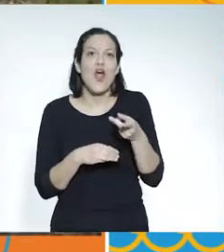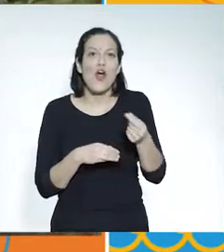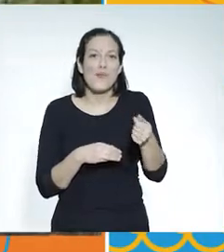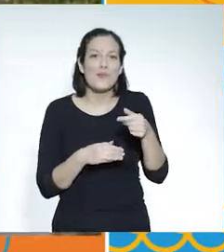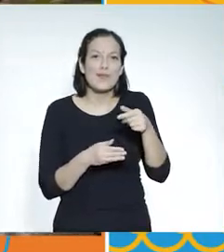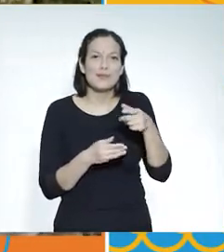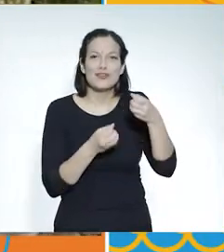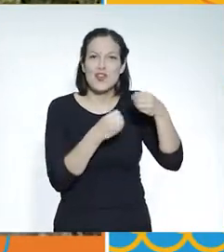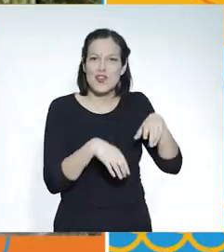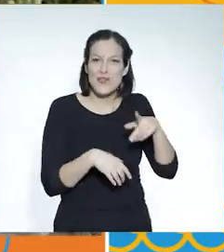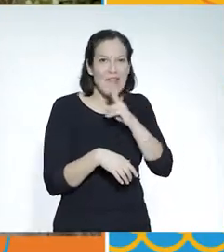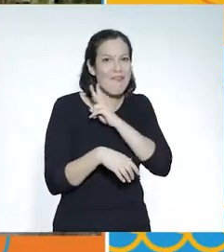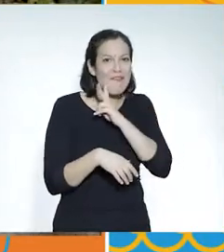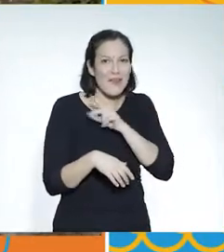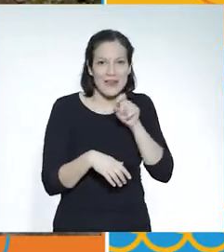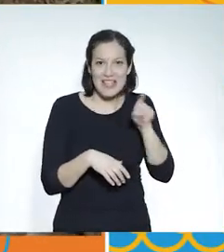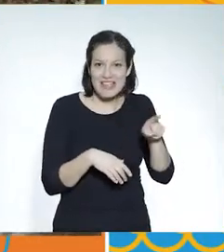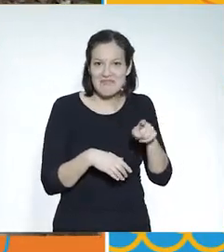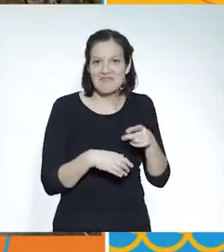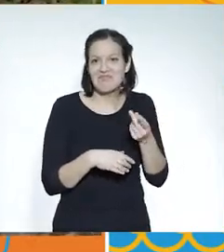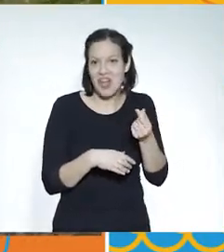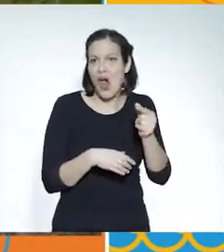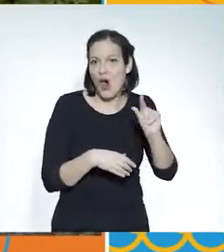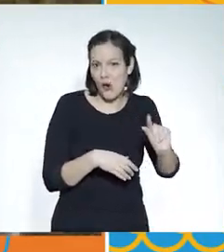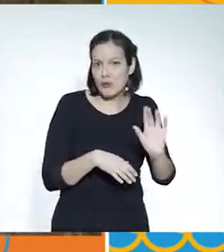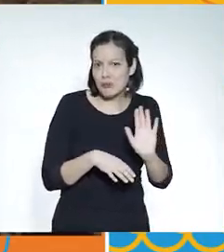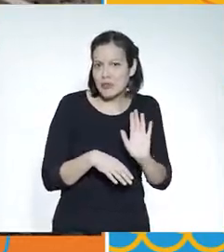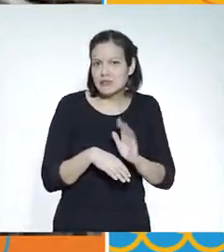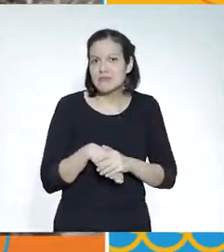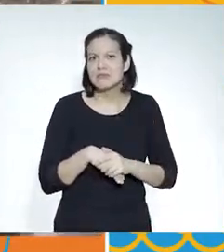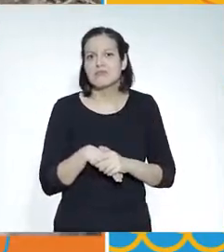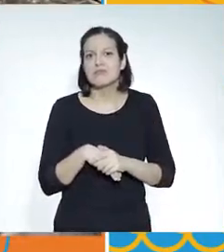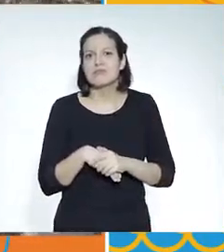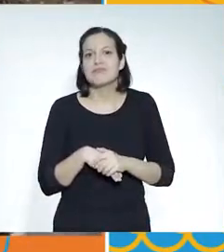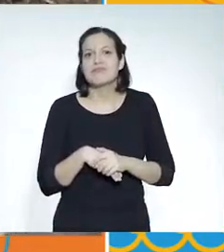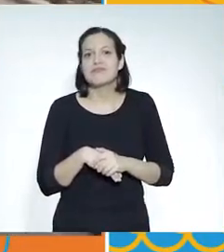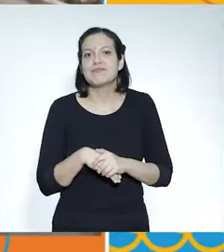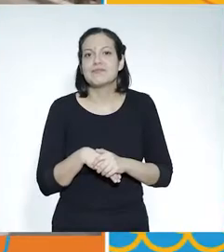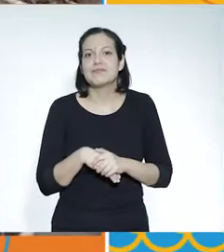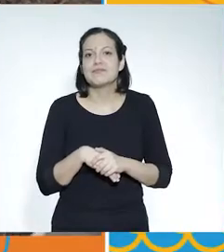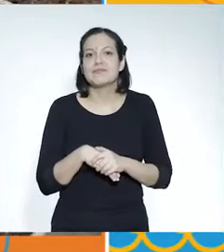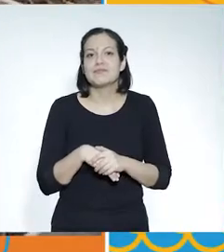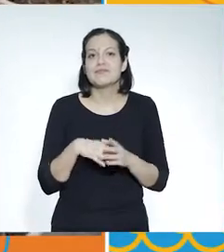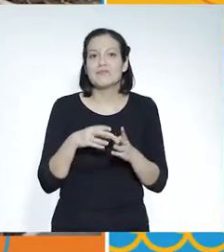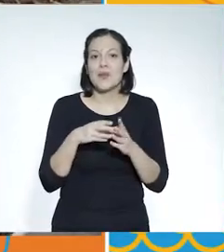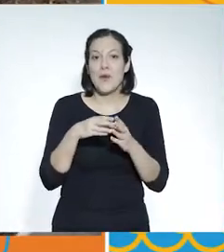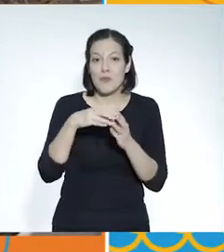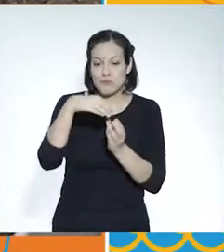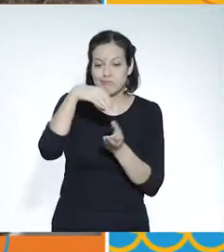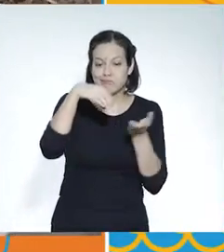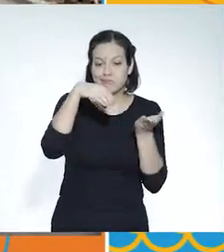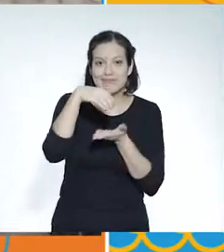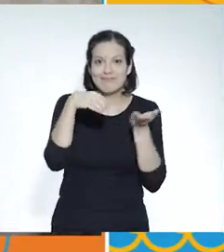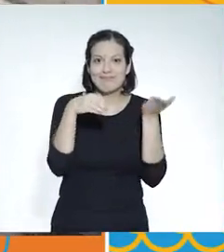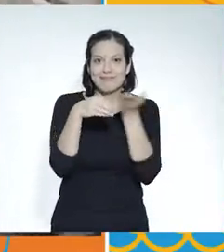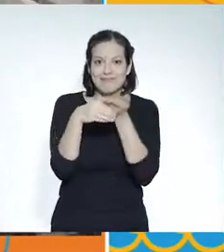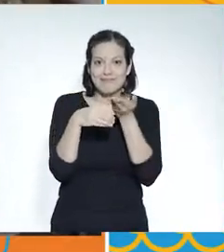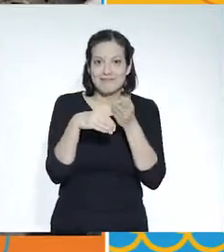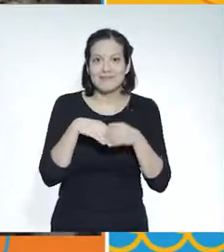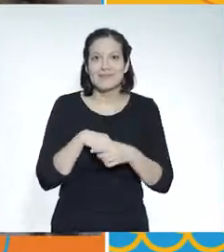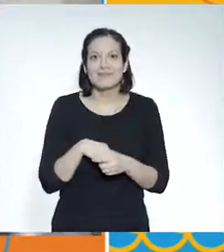La compramos de sobra en las verdulerías. Sale muy económica. Y se les corta la parte de abajo, la parte de